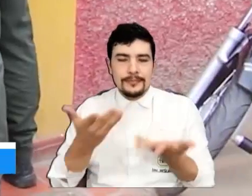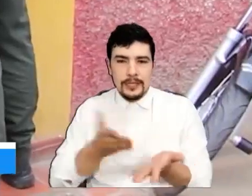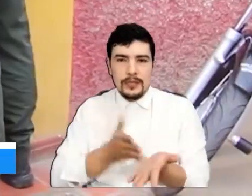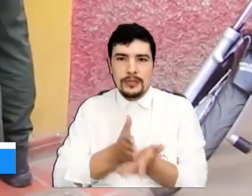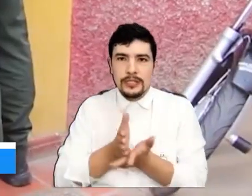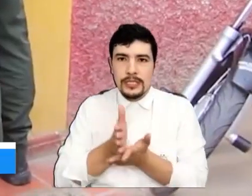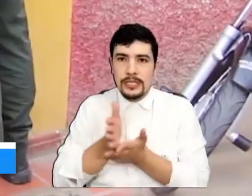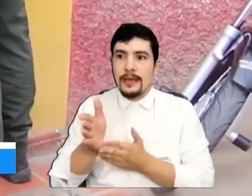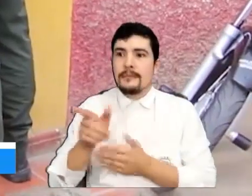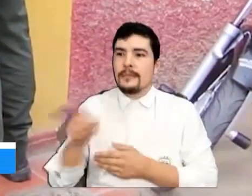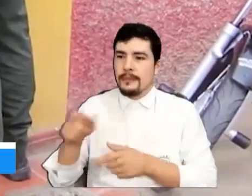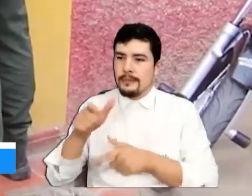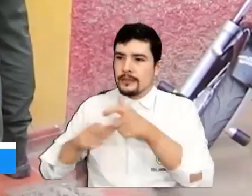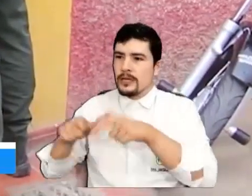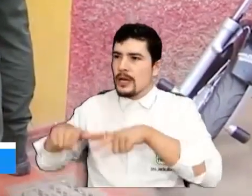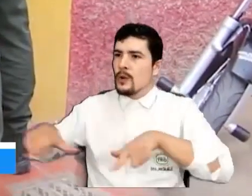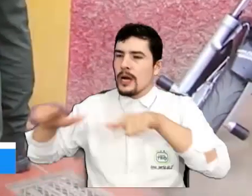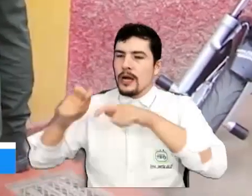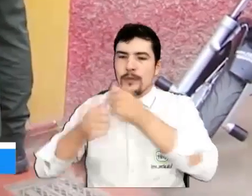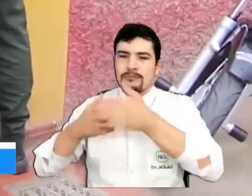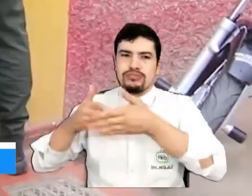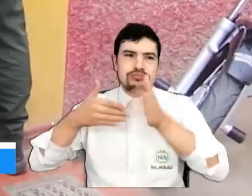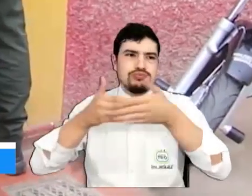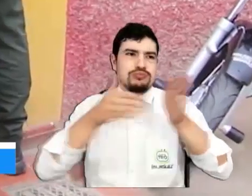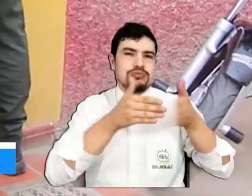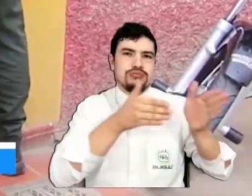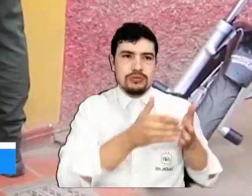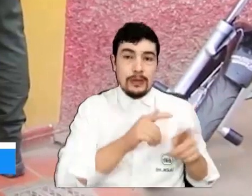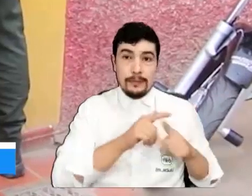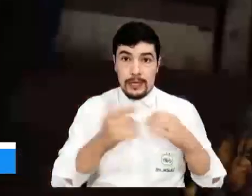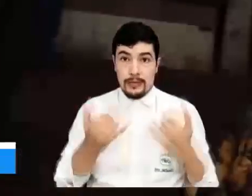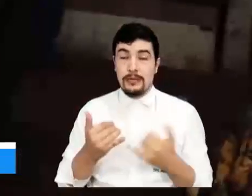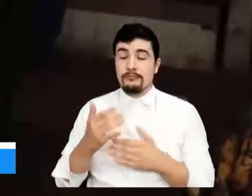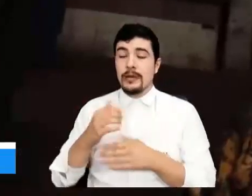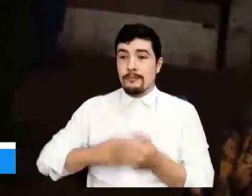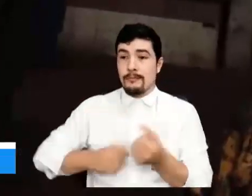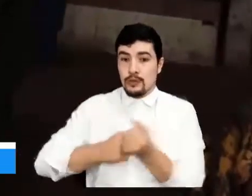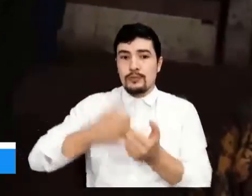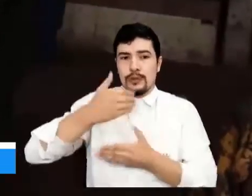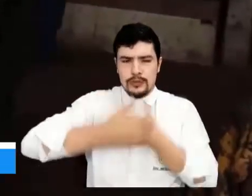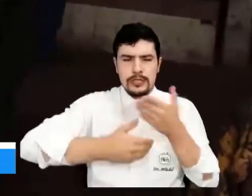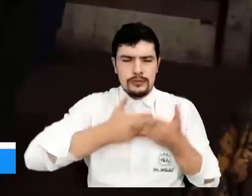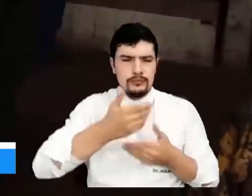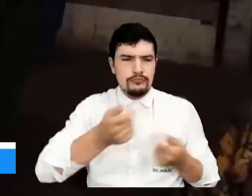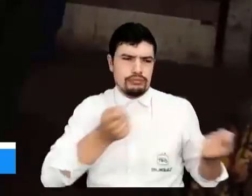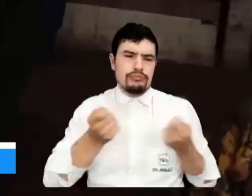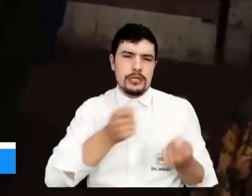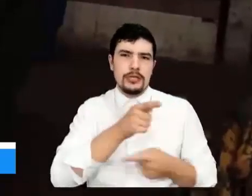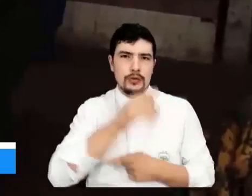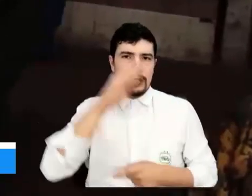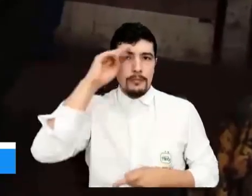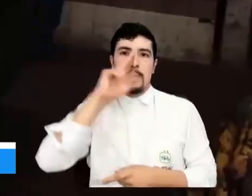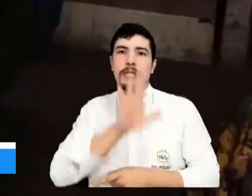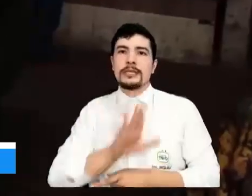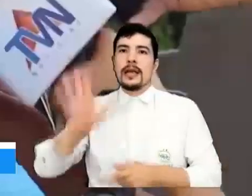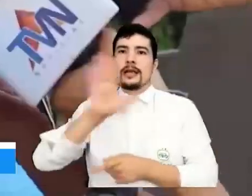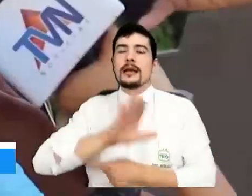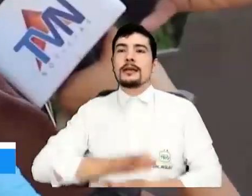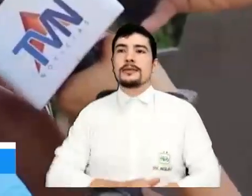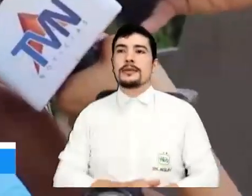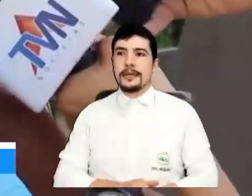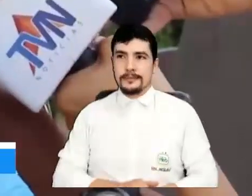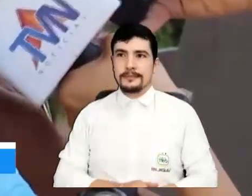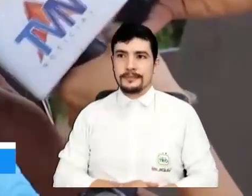anunció que las autoridades intensifican el pie de fuerza en el sector del mercado público y adoptan nuevas medidas para evitar la aglomeración.